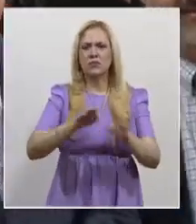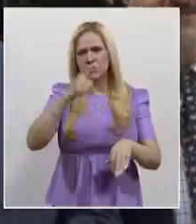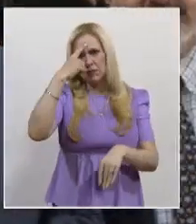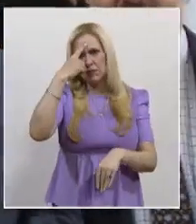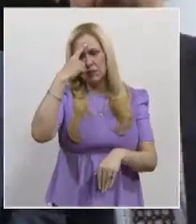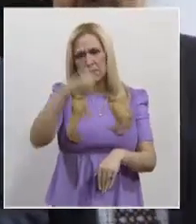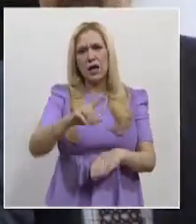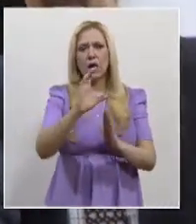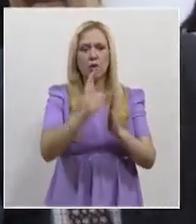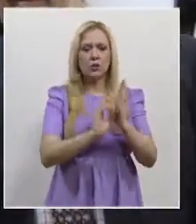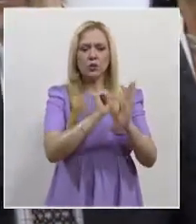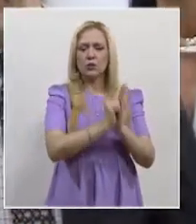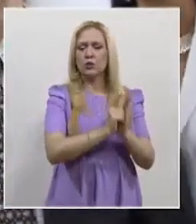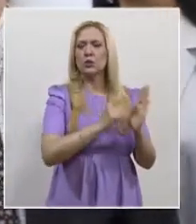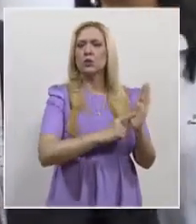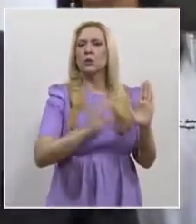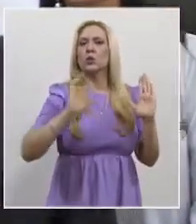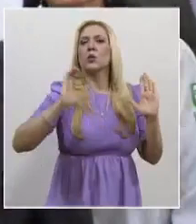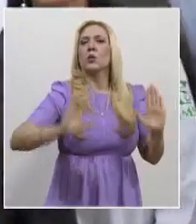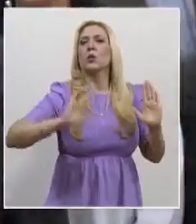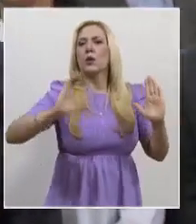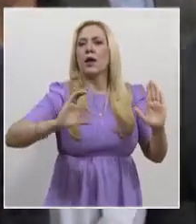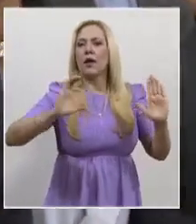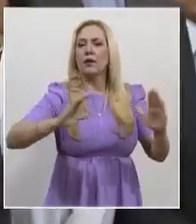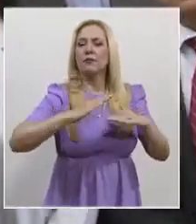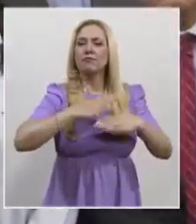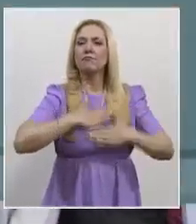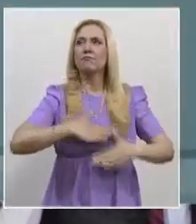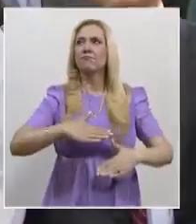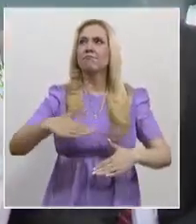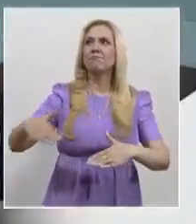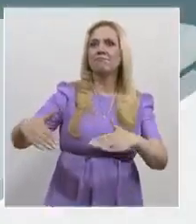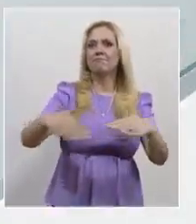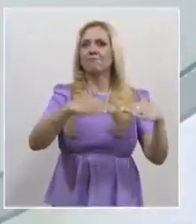la Constitución y de la democracia en México. Vamos a escuchar.